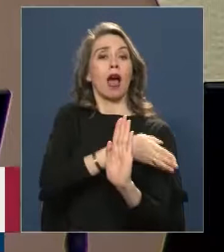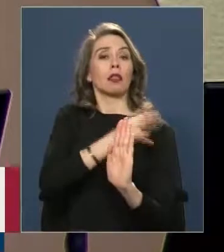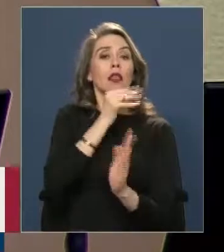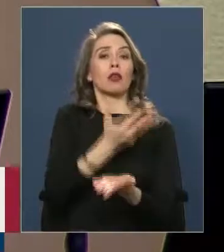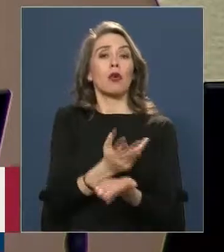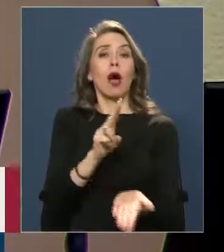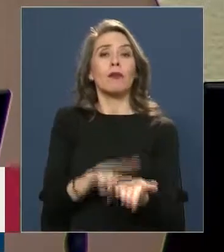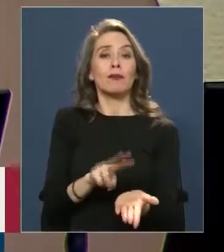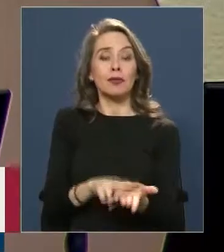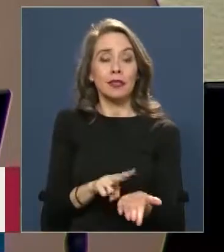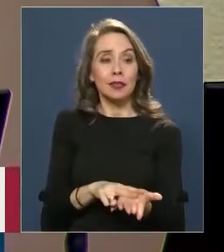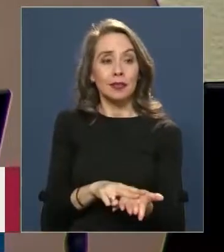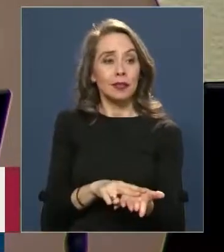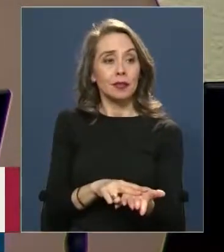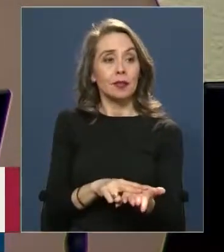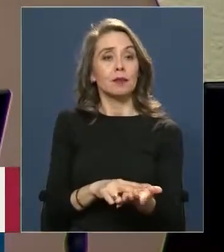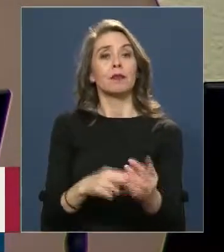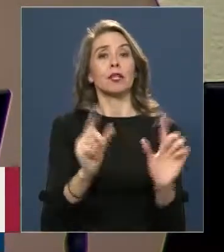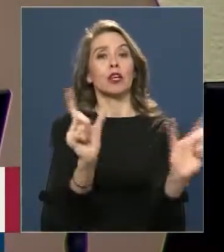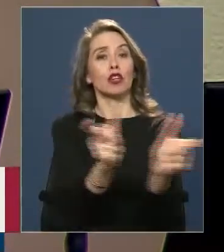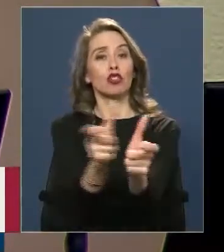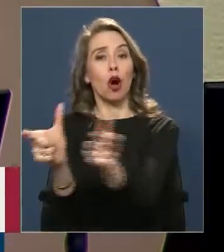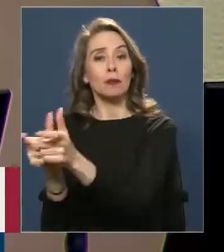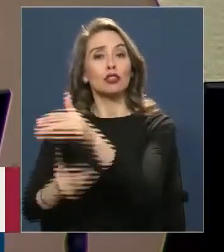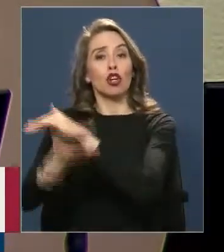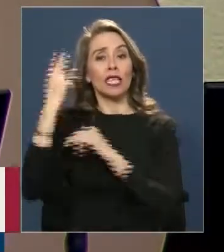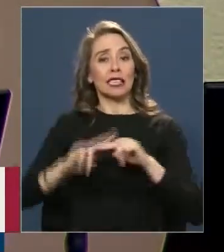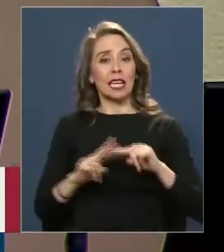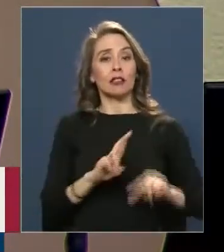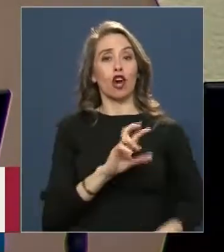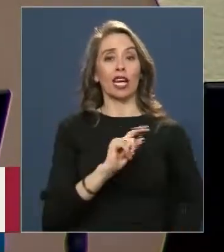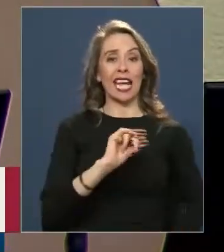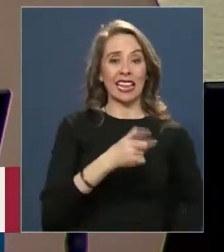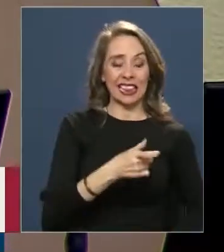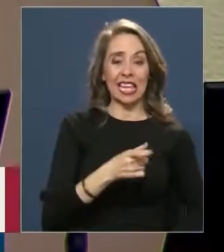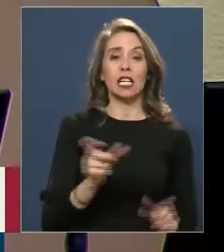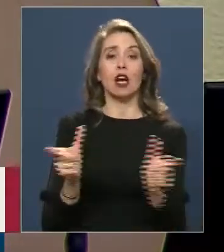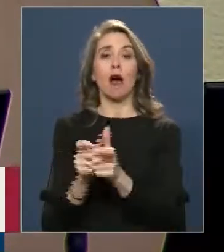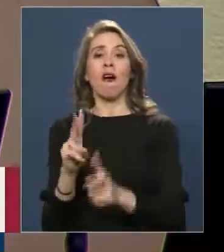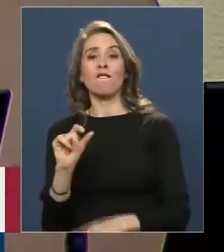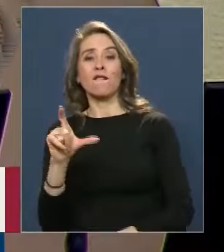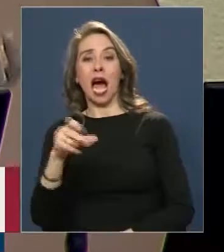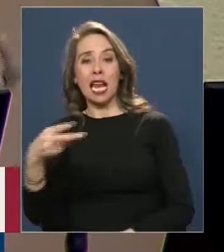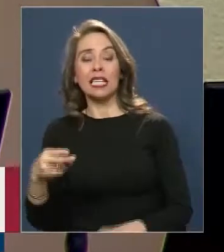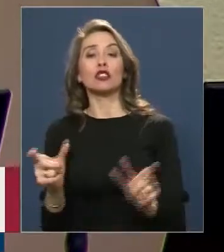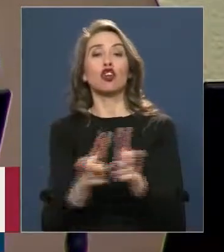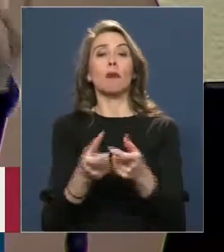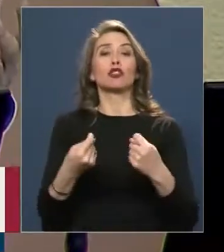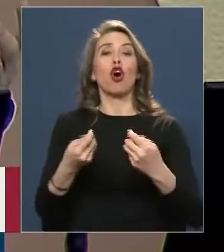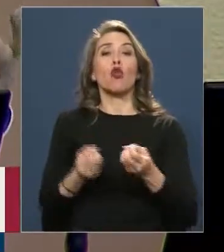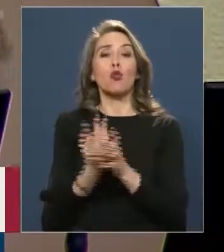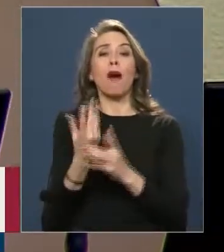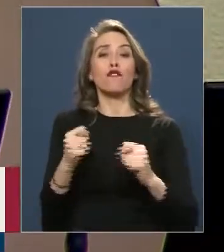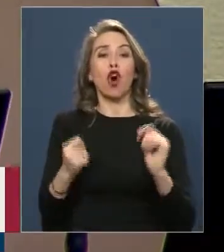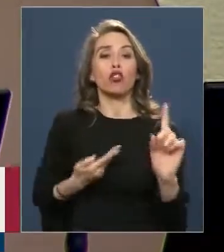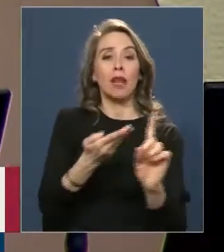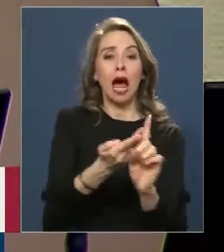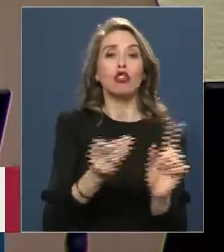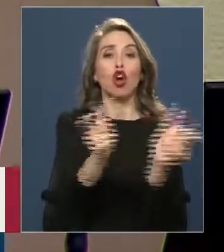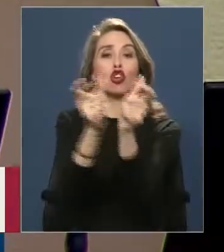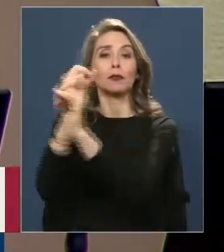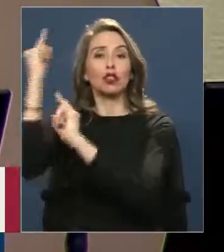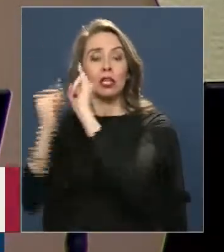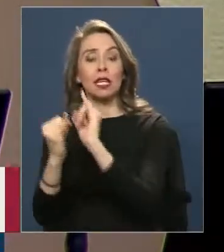verdad. Las comisiones RETIC, VALIC, la misma Comisión de Verdad y Nuevo Trato, las comisiones internacionales que se realizan